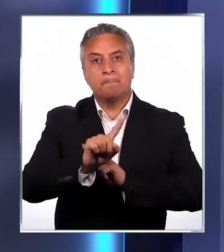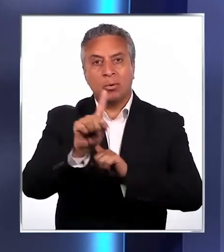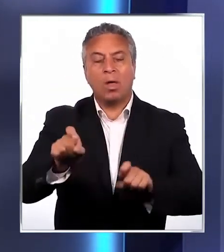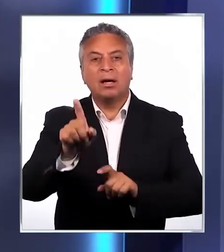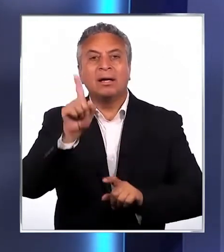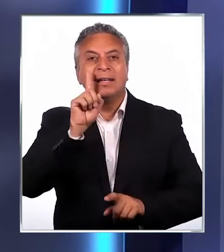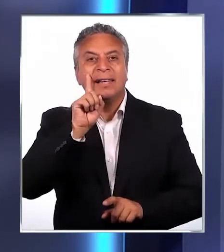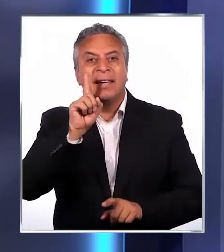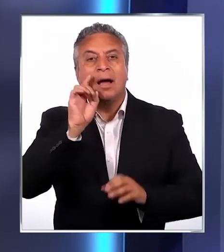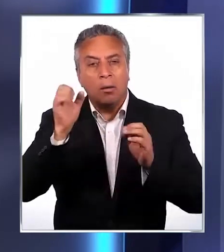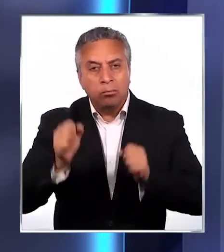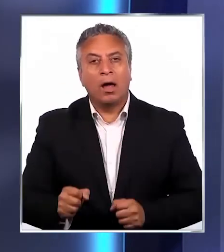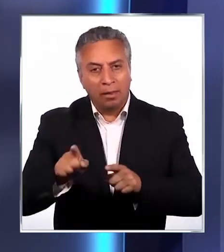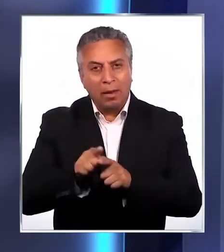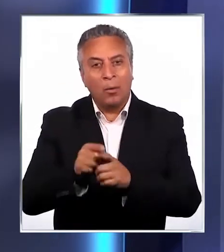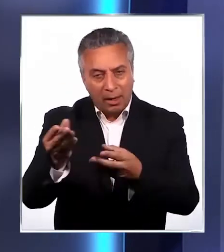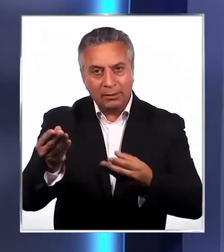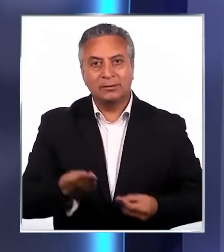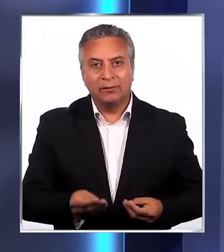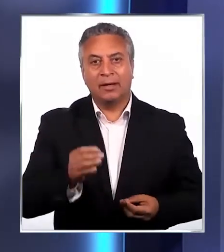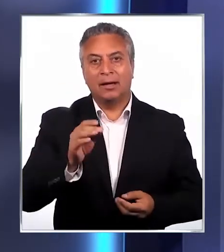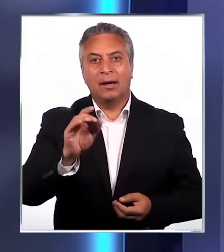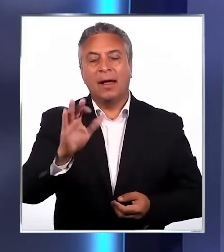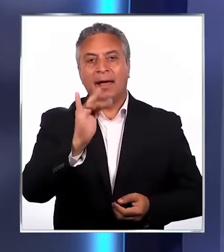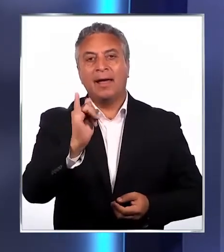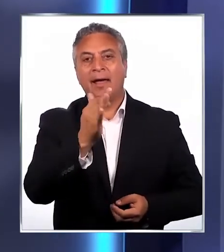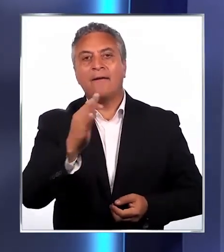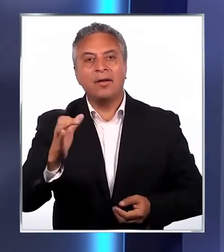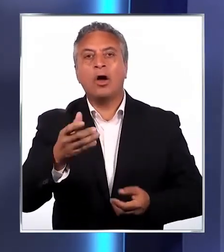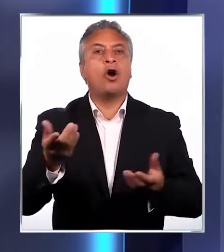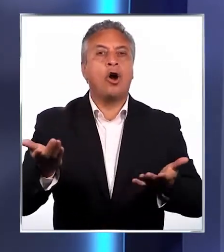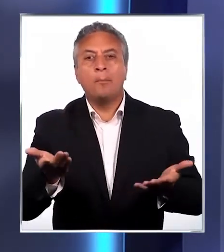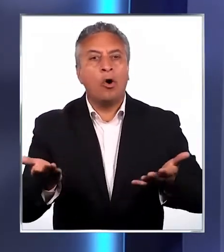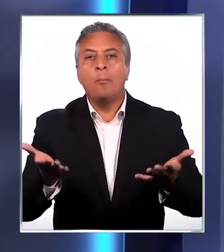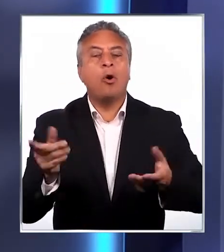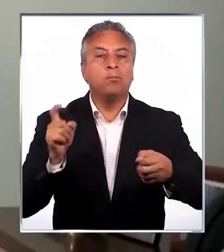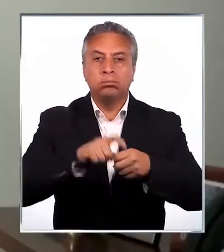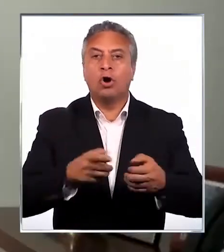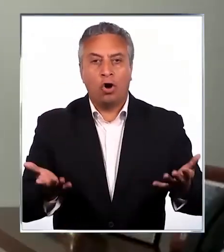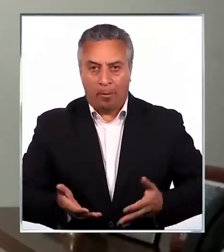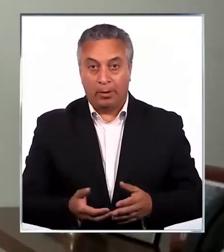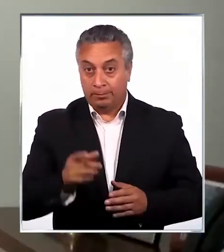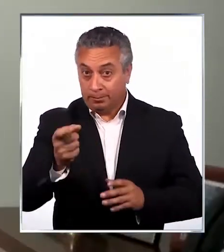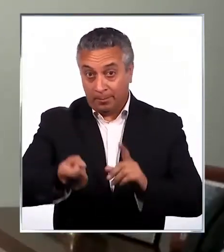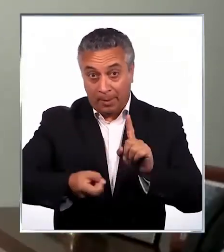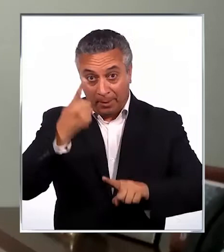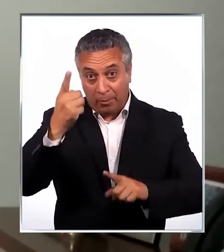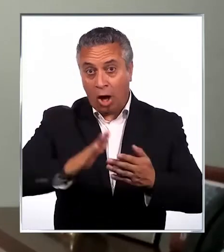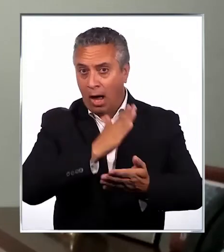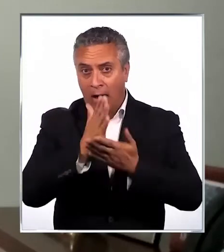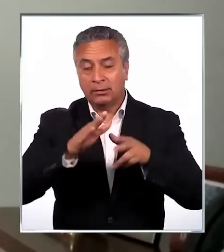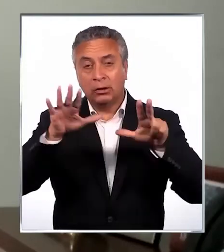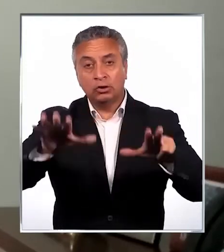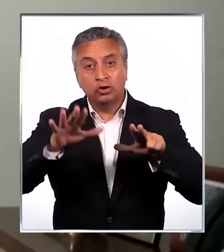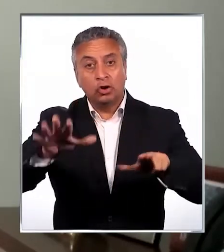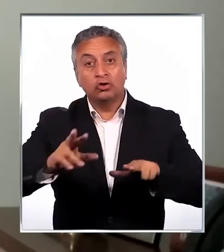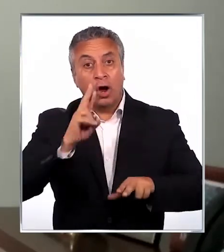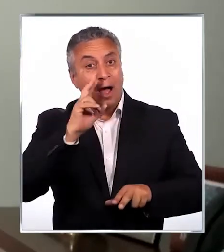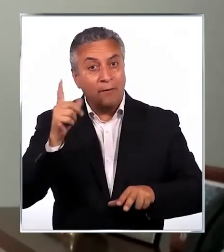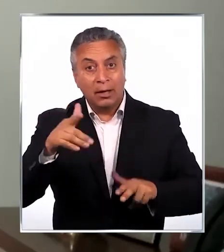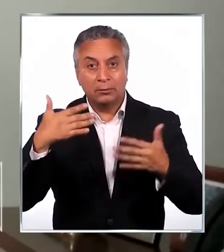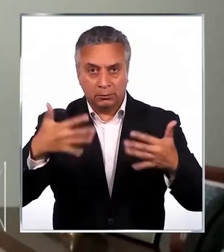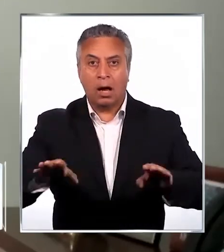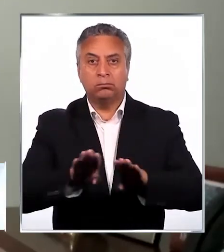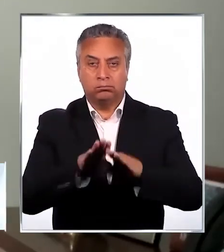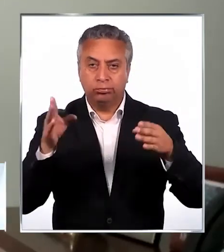es, ¿quiénes pueden recibir este beneficio? ¿Cuál es el monto? ¿Cómo postular? Ya, lo primero es decir que hasta el 18 de abril